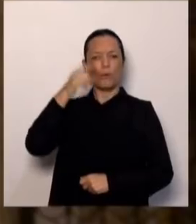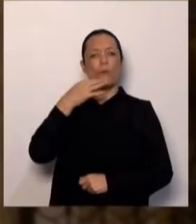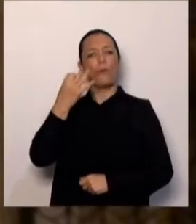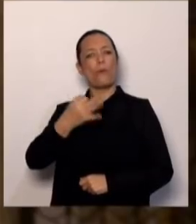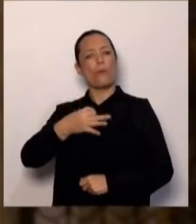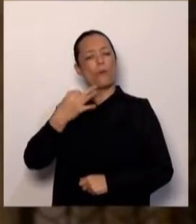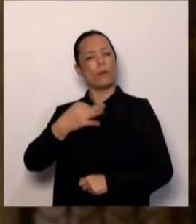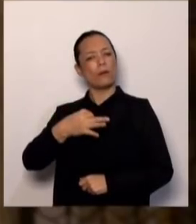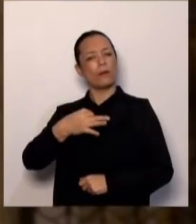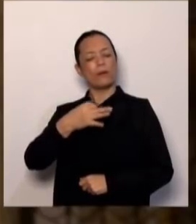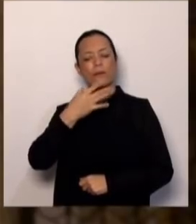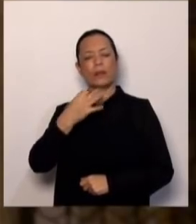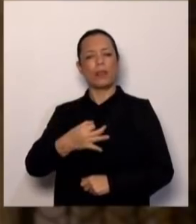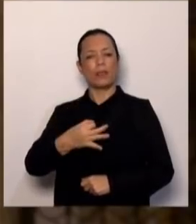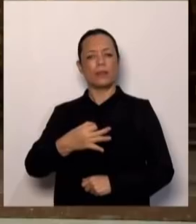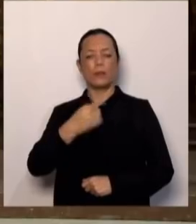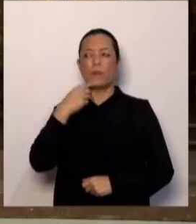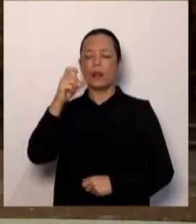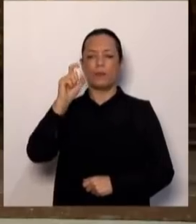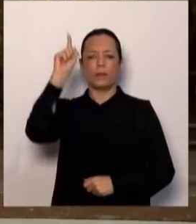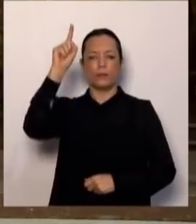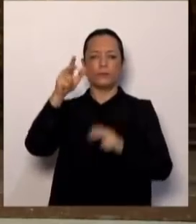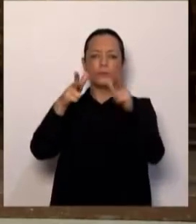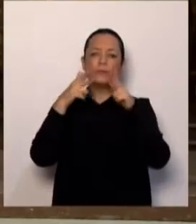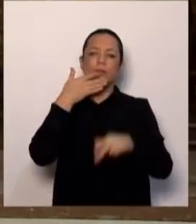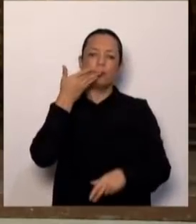otro. Palabra de Dios.